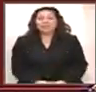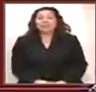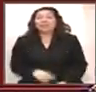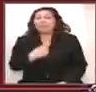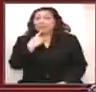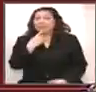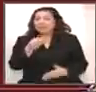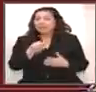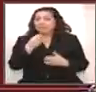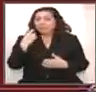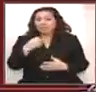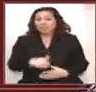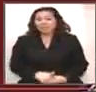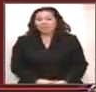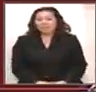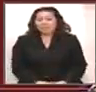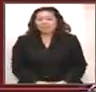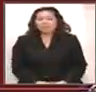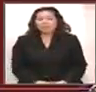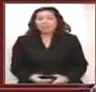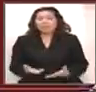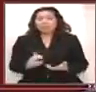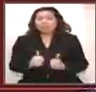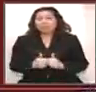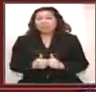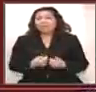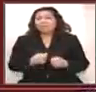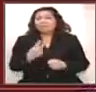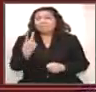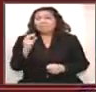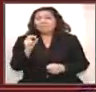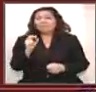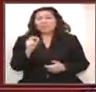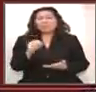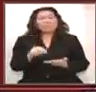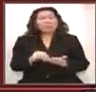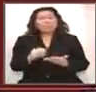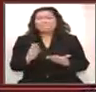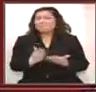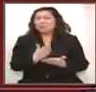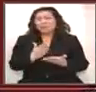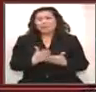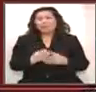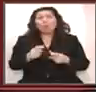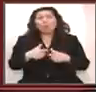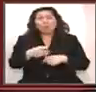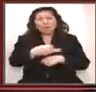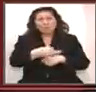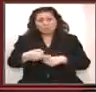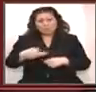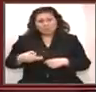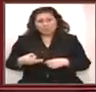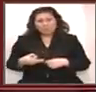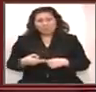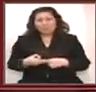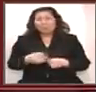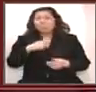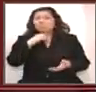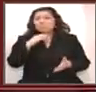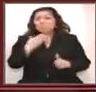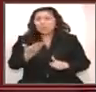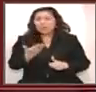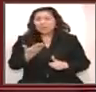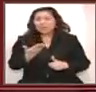diseñar o disponer políticas públicas. Este es el caso de las 20 ciudades más violentas que tiene el Perú a través de las tasas de